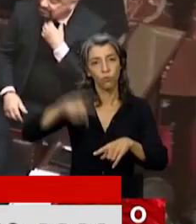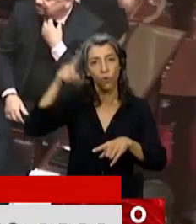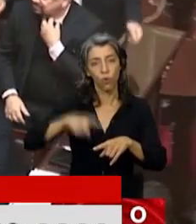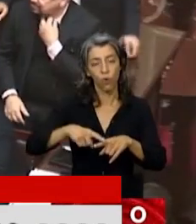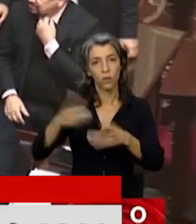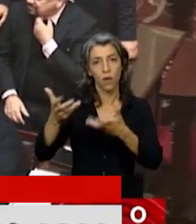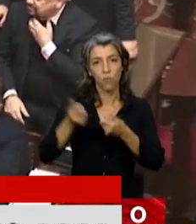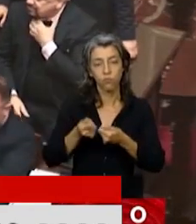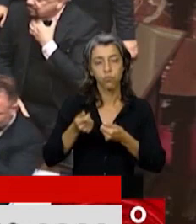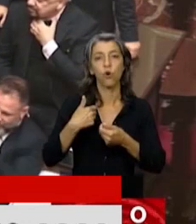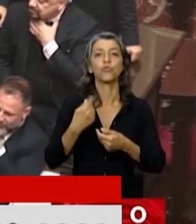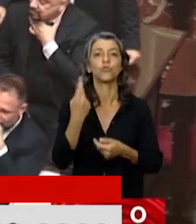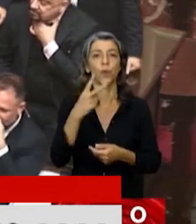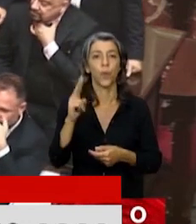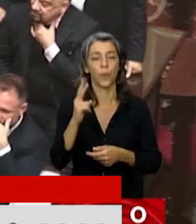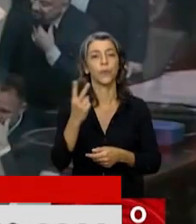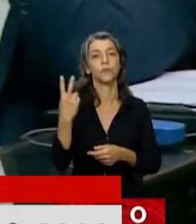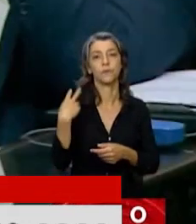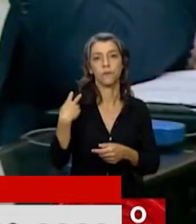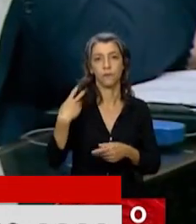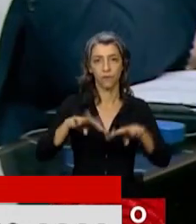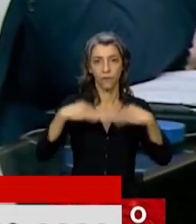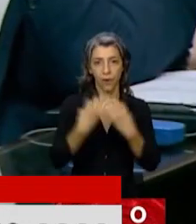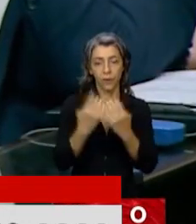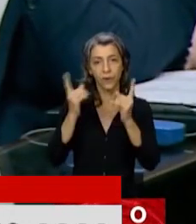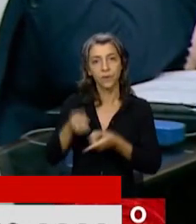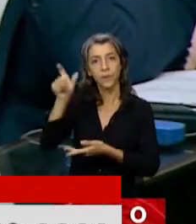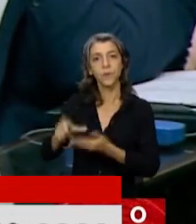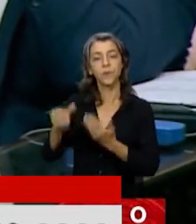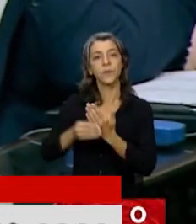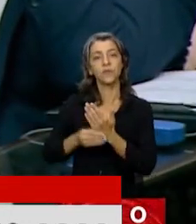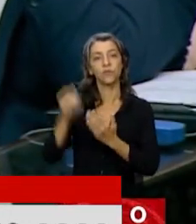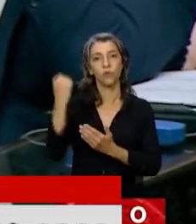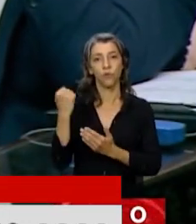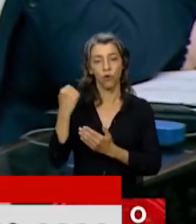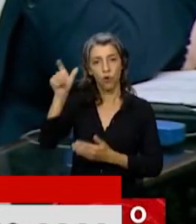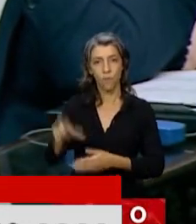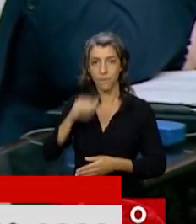49 abstenciones, pero todo el proceso no estuvo librado de